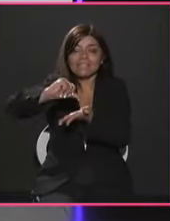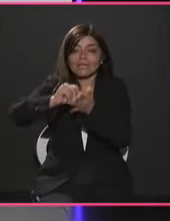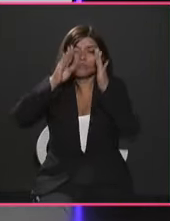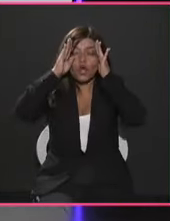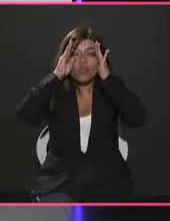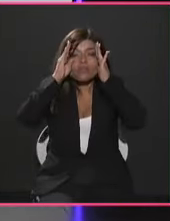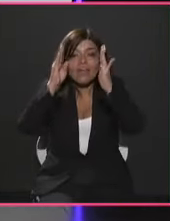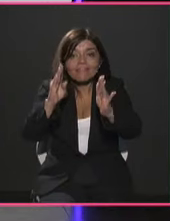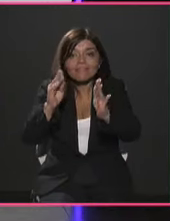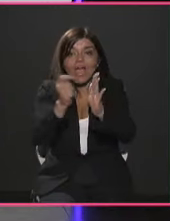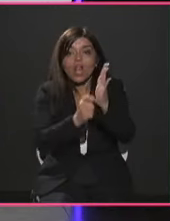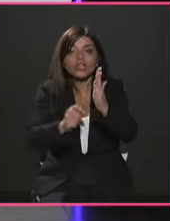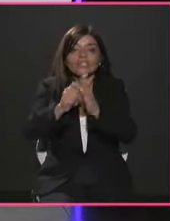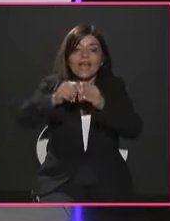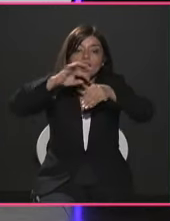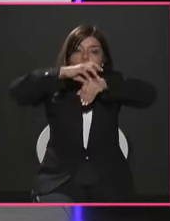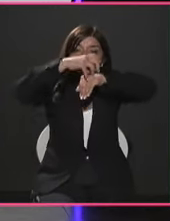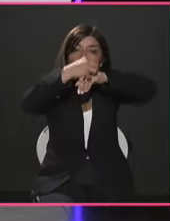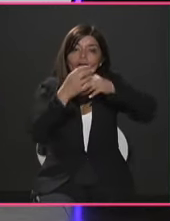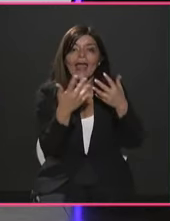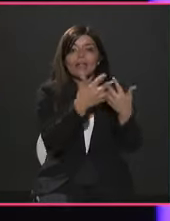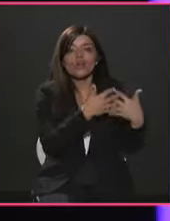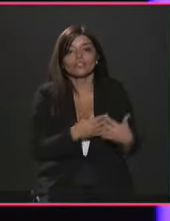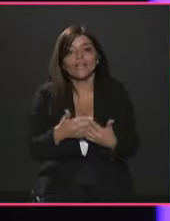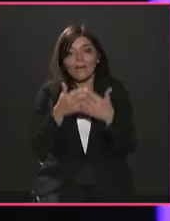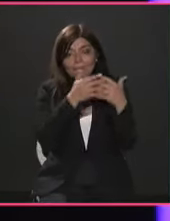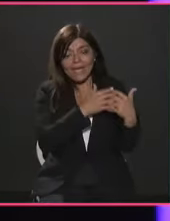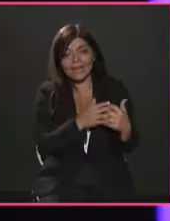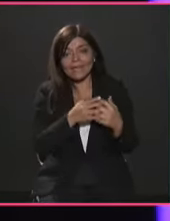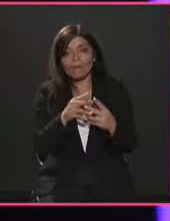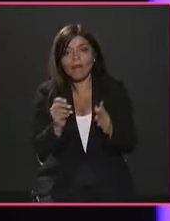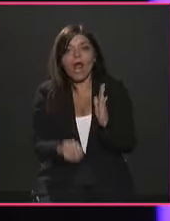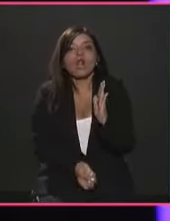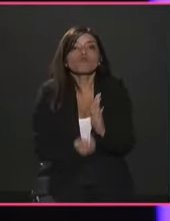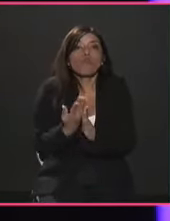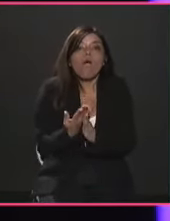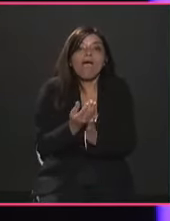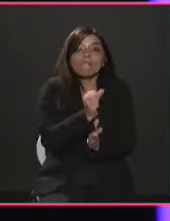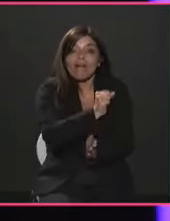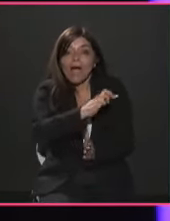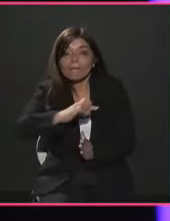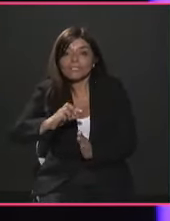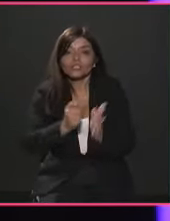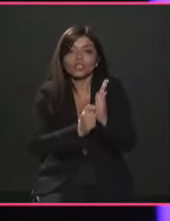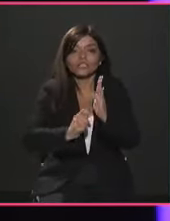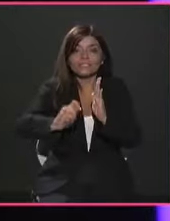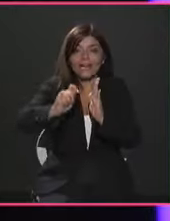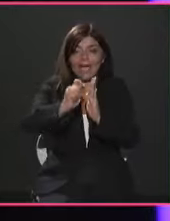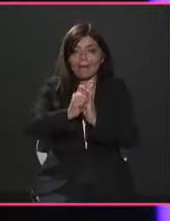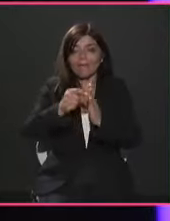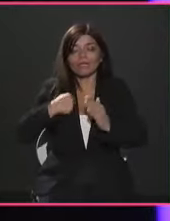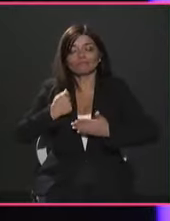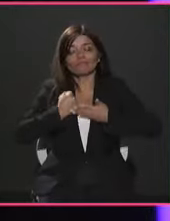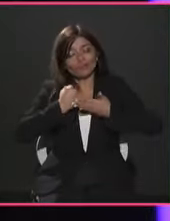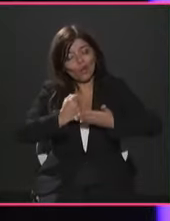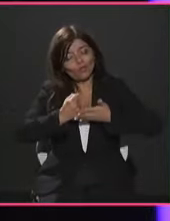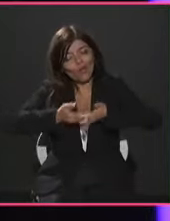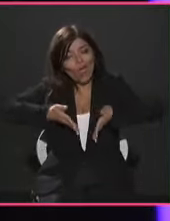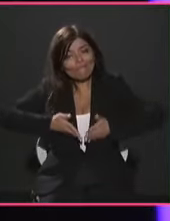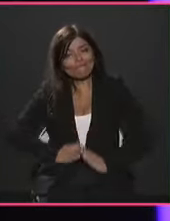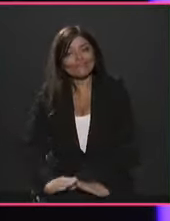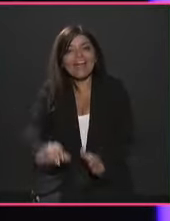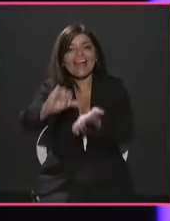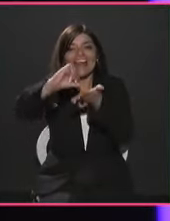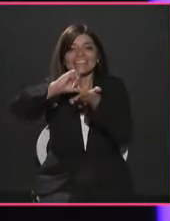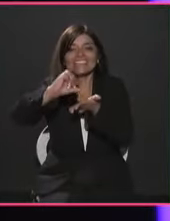dedicado a la terapia con bacteriófagos en Norteamérica para poder innovar con aplicaciones en para terapia y yo ayudé a fundar este